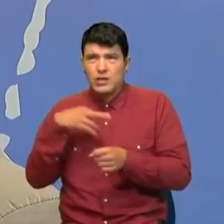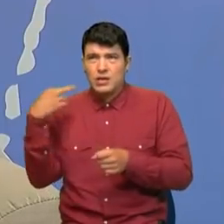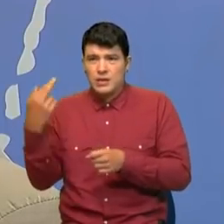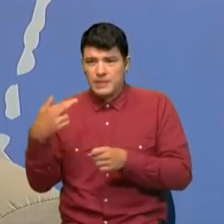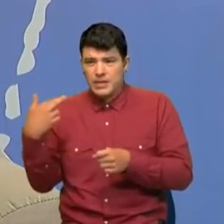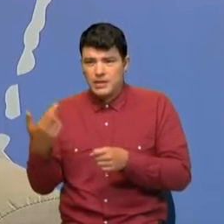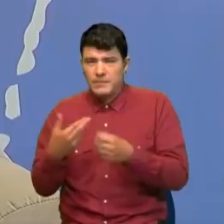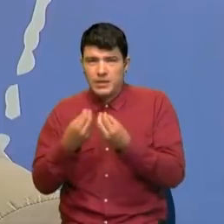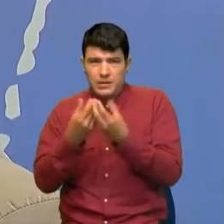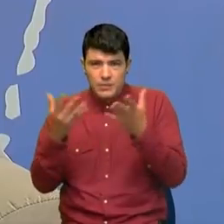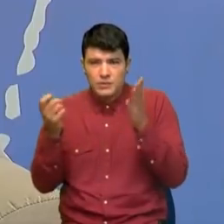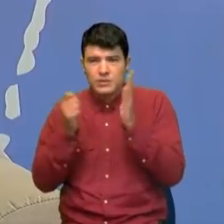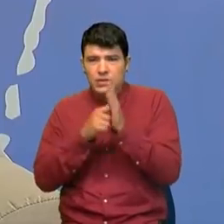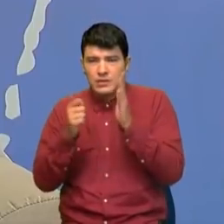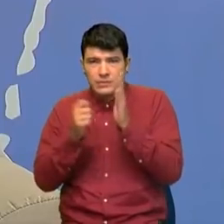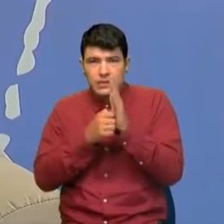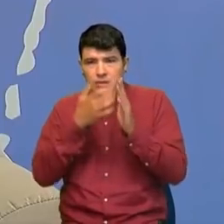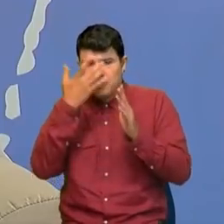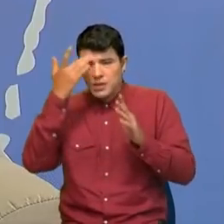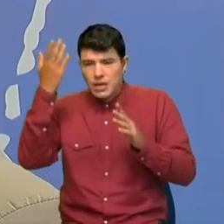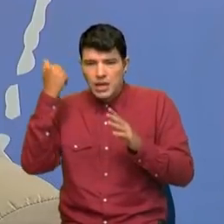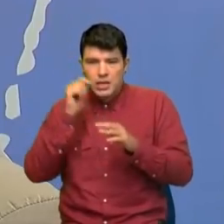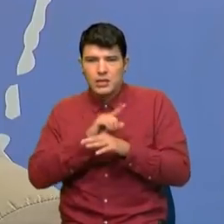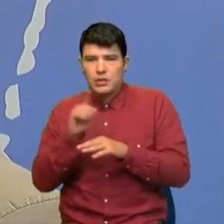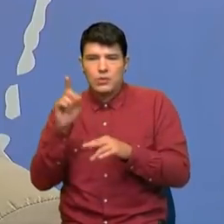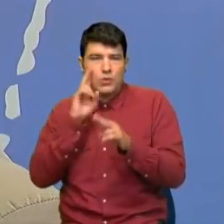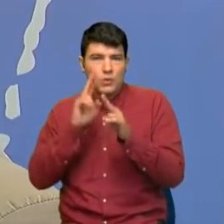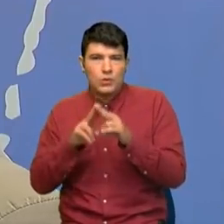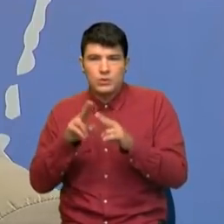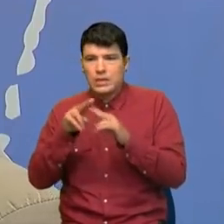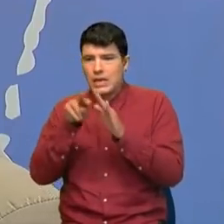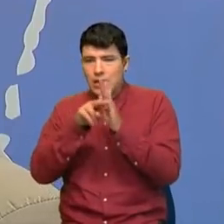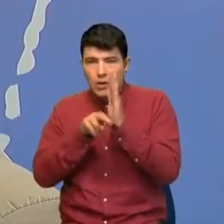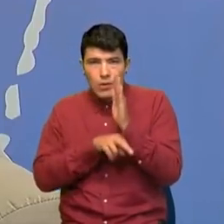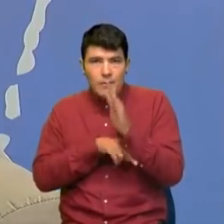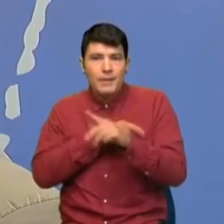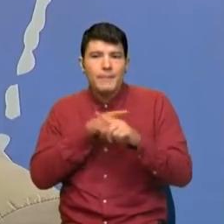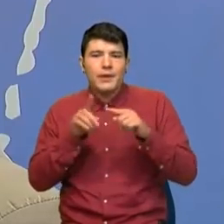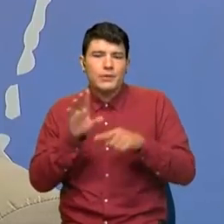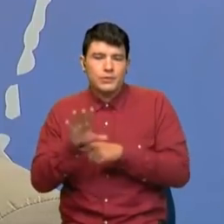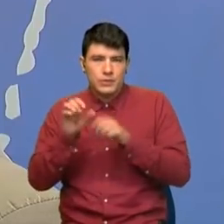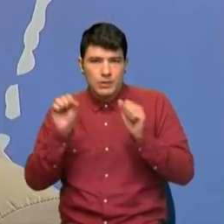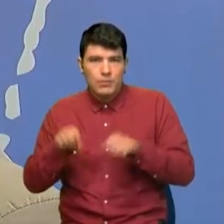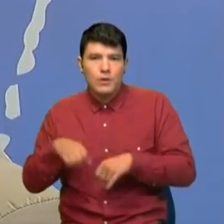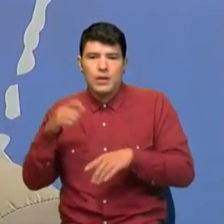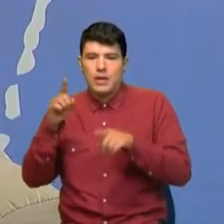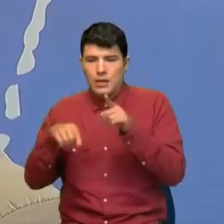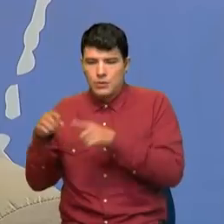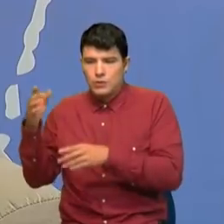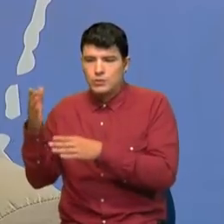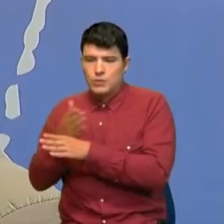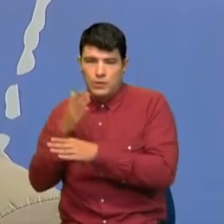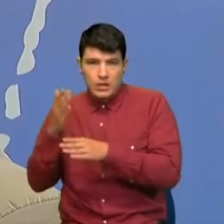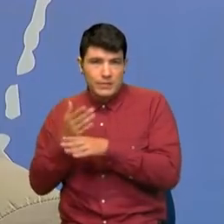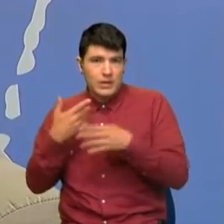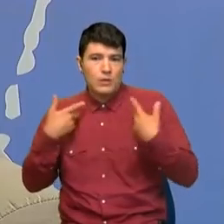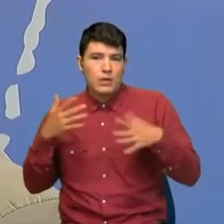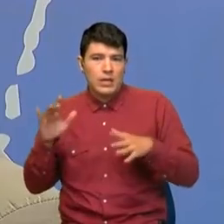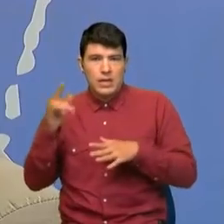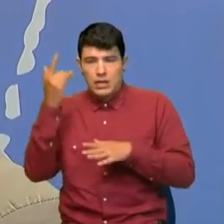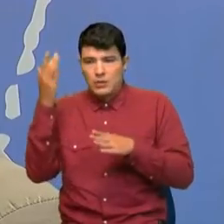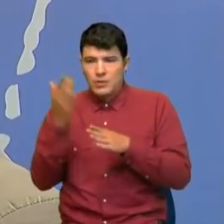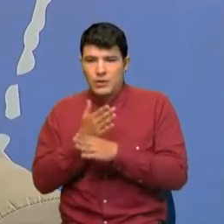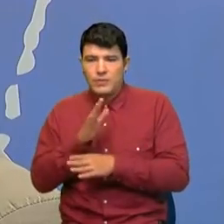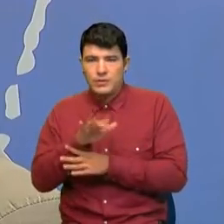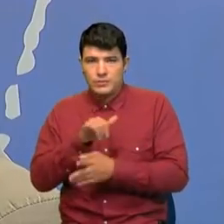en la cotidianidad por algún tipo de desconocimiento normativo, se pueden presentar problemas al momento de tener algún conflicto con la